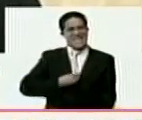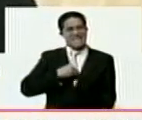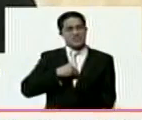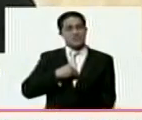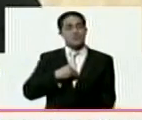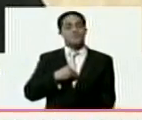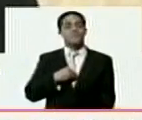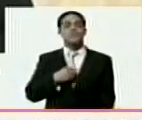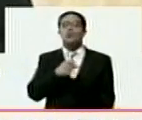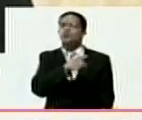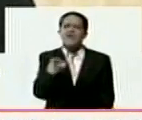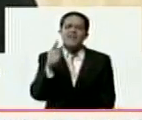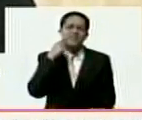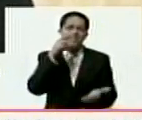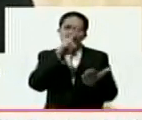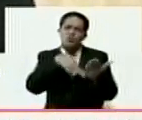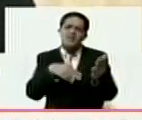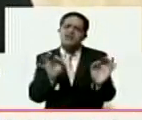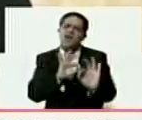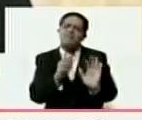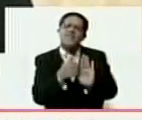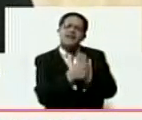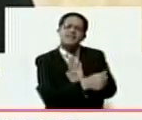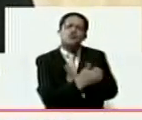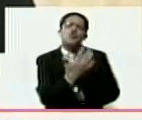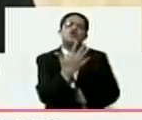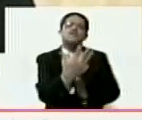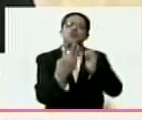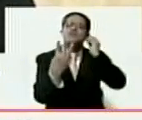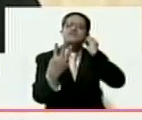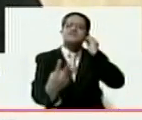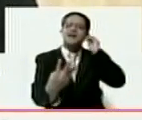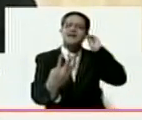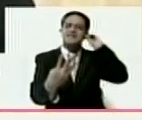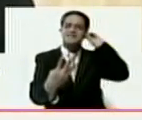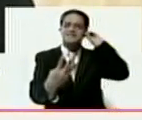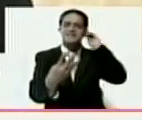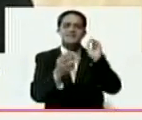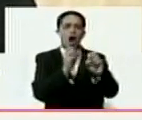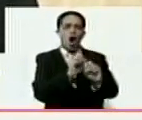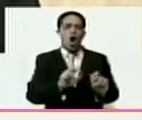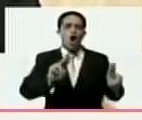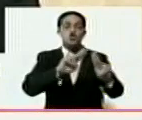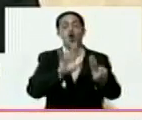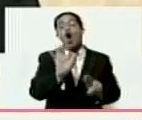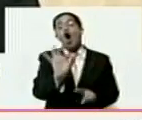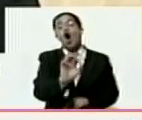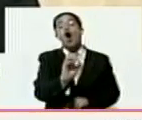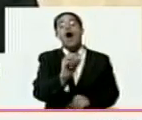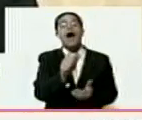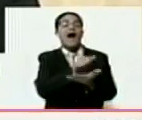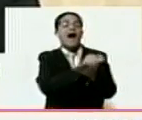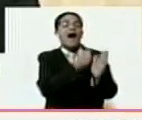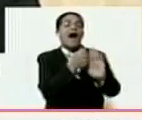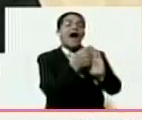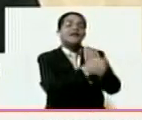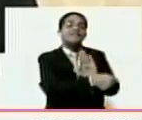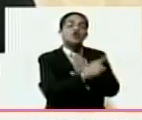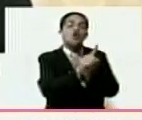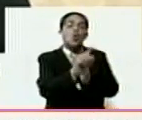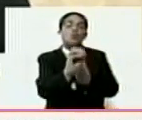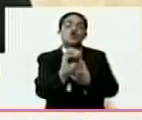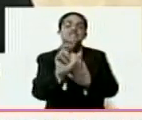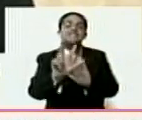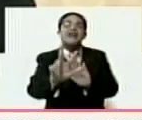¿Es que no se han leído el artículo 53 de esa carta, o el artículo 103 de la carta,